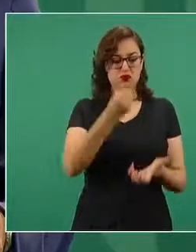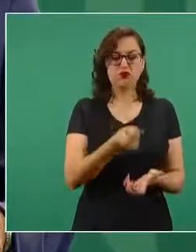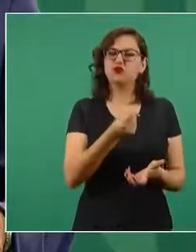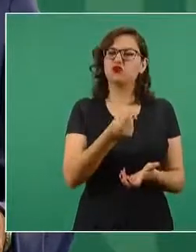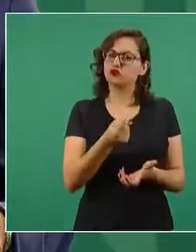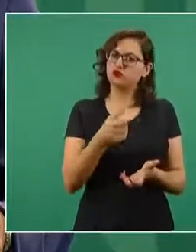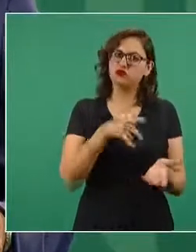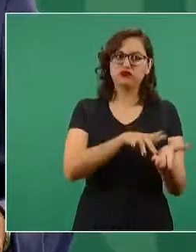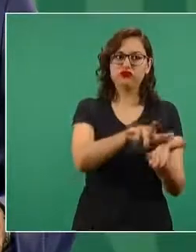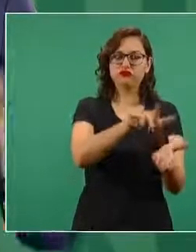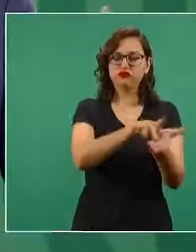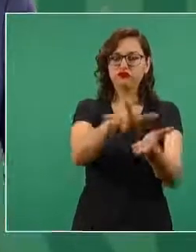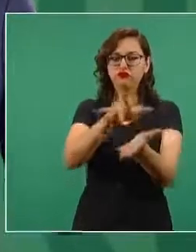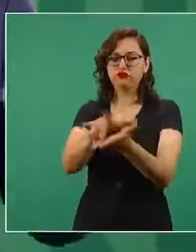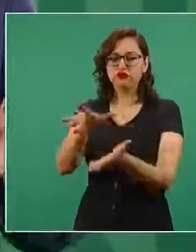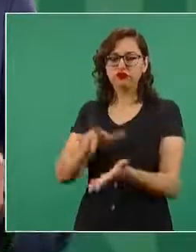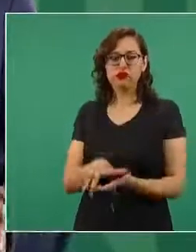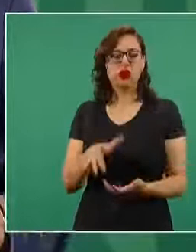pueblo,